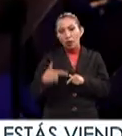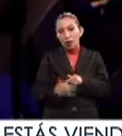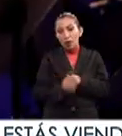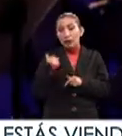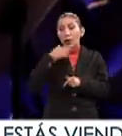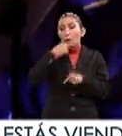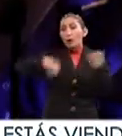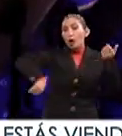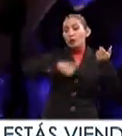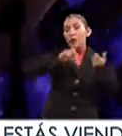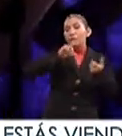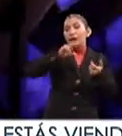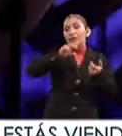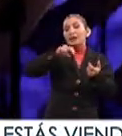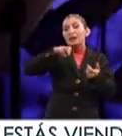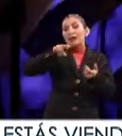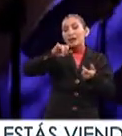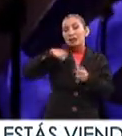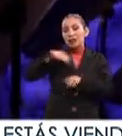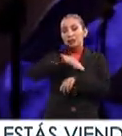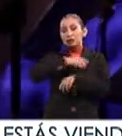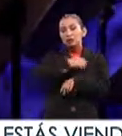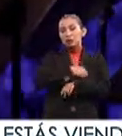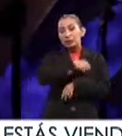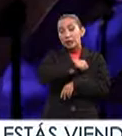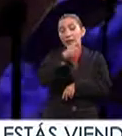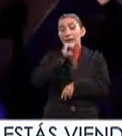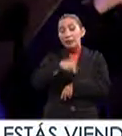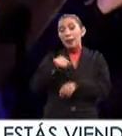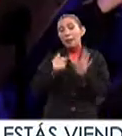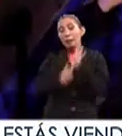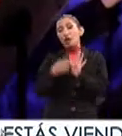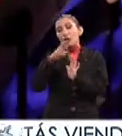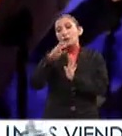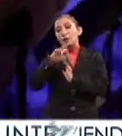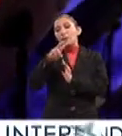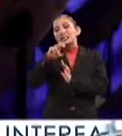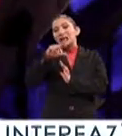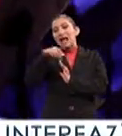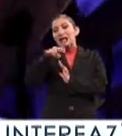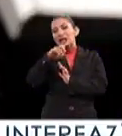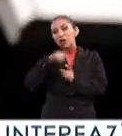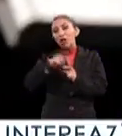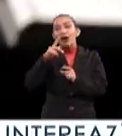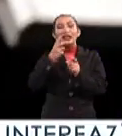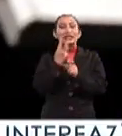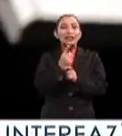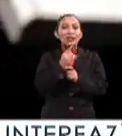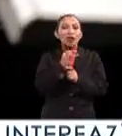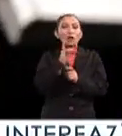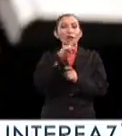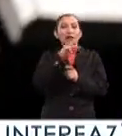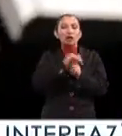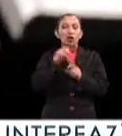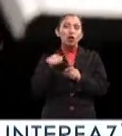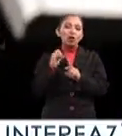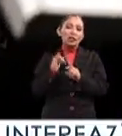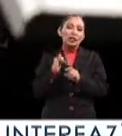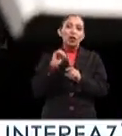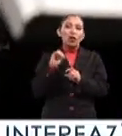y el violinista David Nebel de Suiza, así como las presentaciones de Roberto Vizcaíno, Trío Imercio y EO